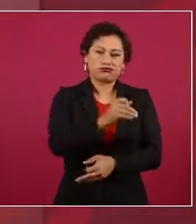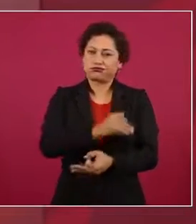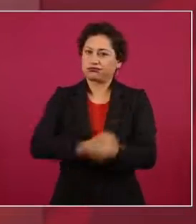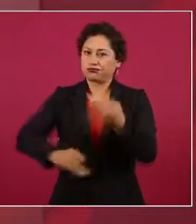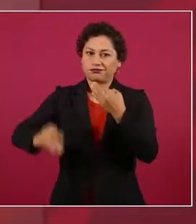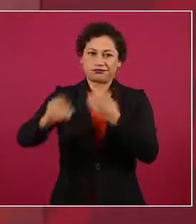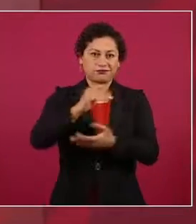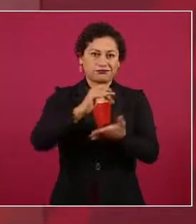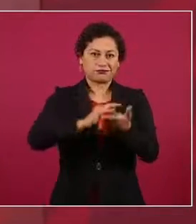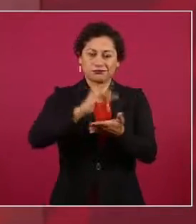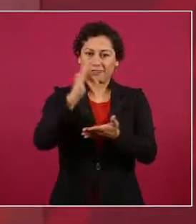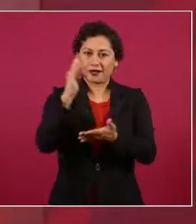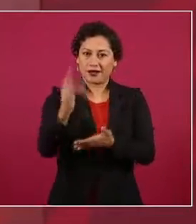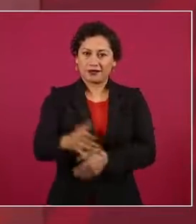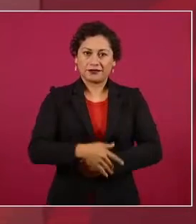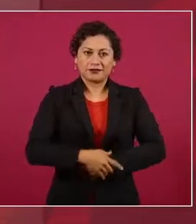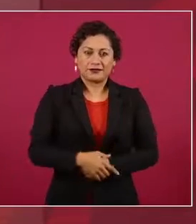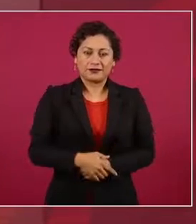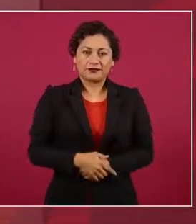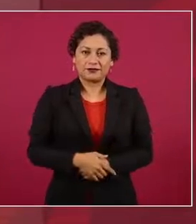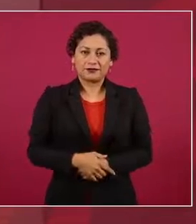las obras.